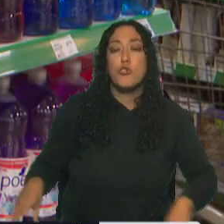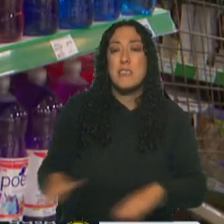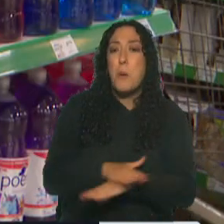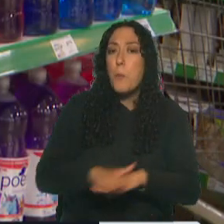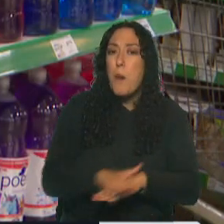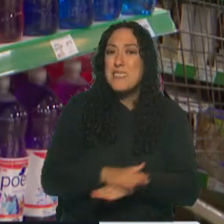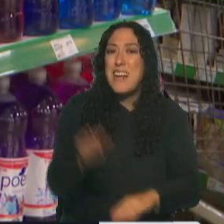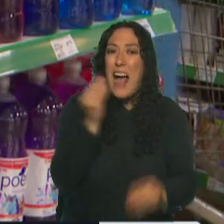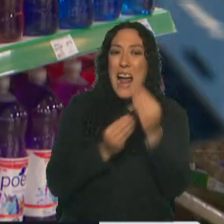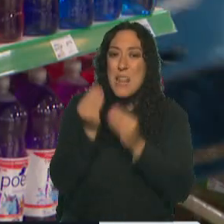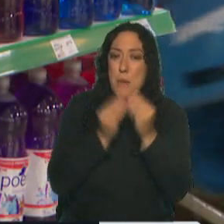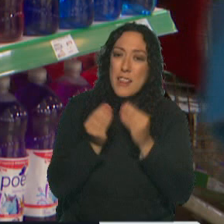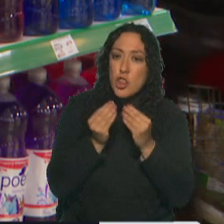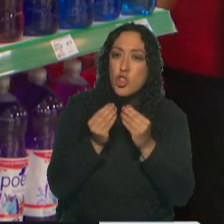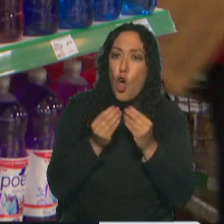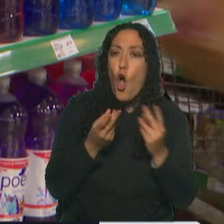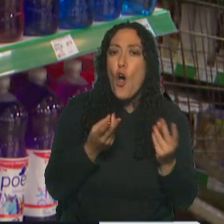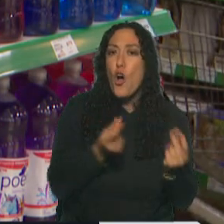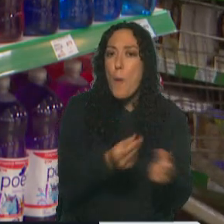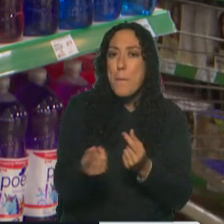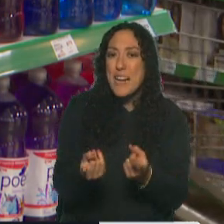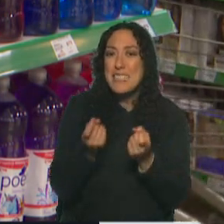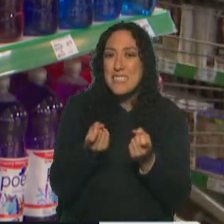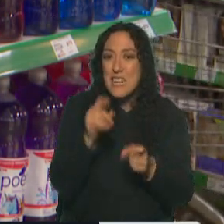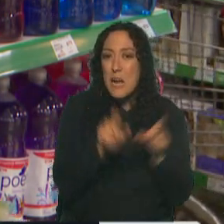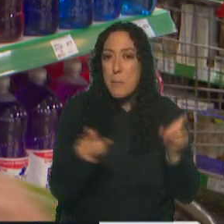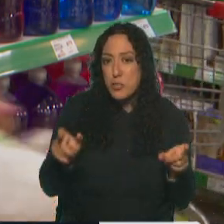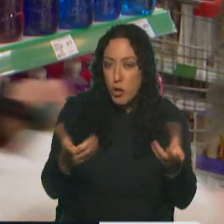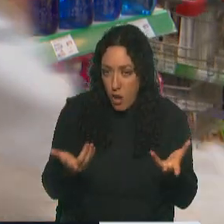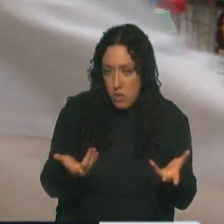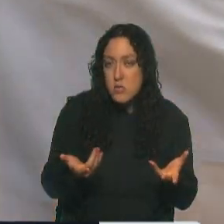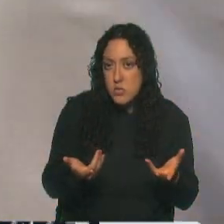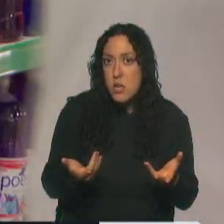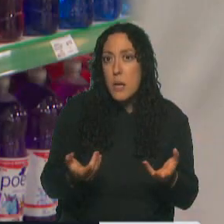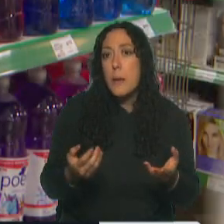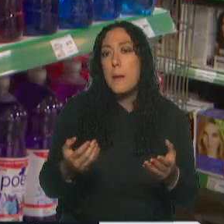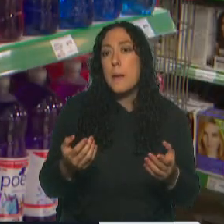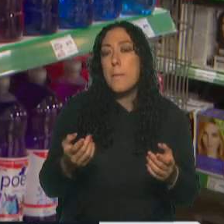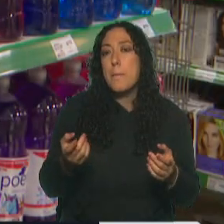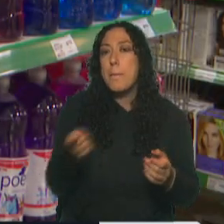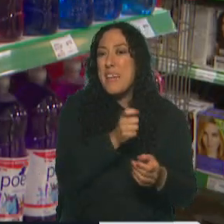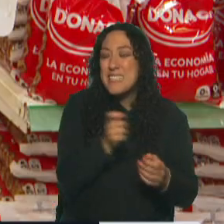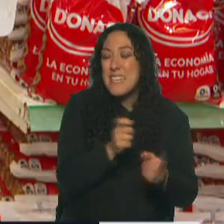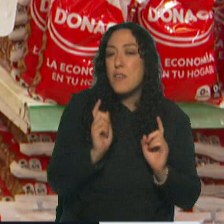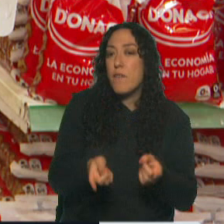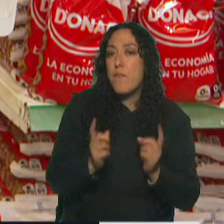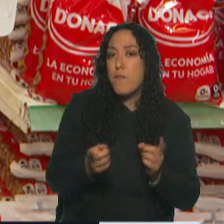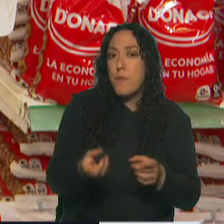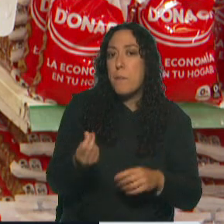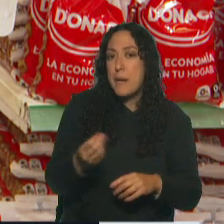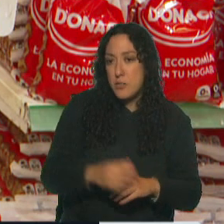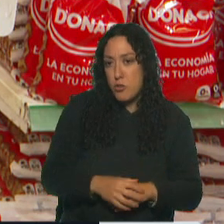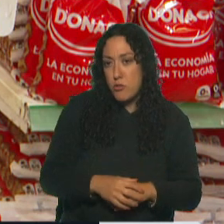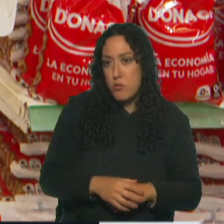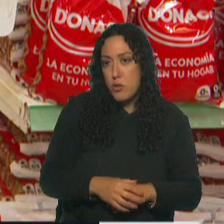de alimentos, los productos básicos, ¿no es cierto?, de mantener por varios meses. Obviamente lo que nosotros no